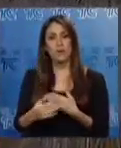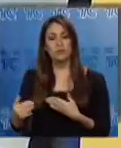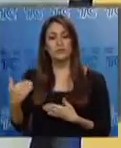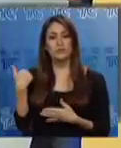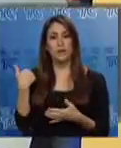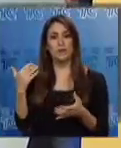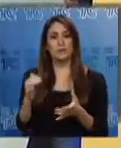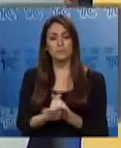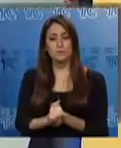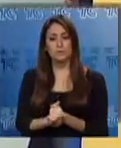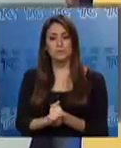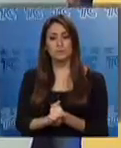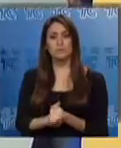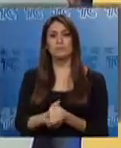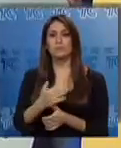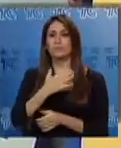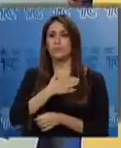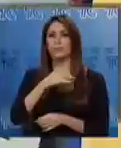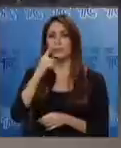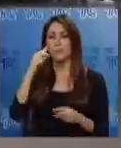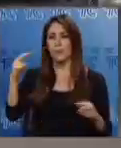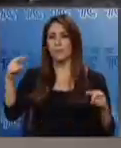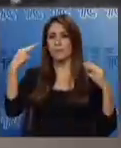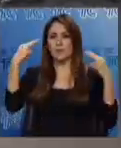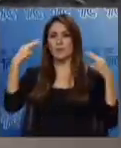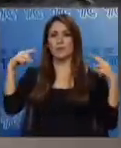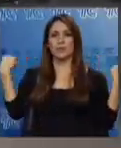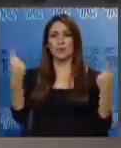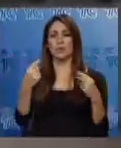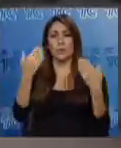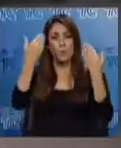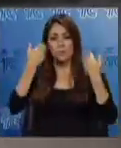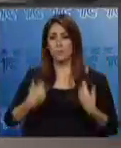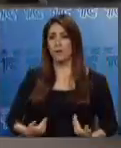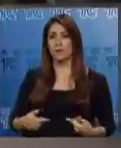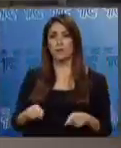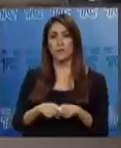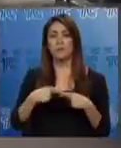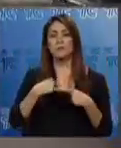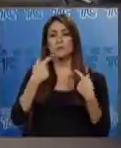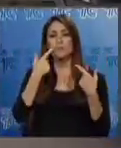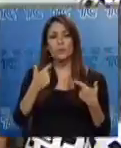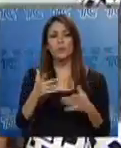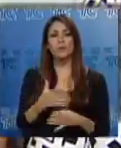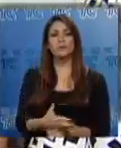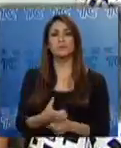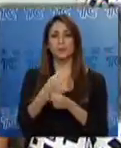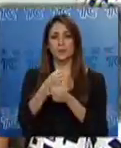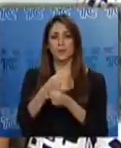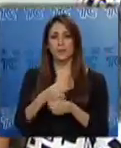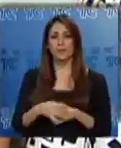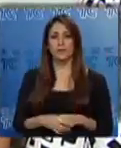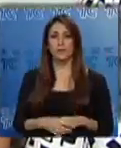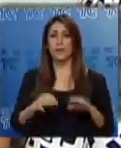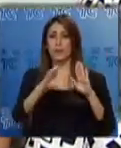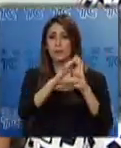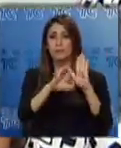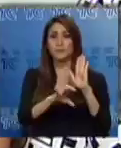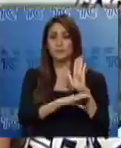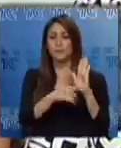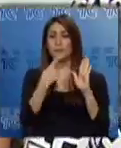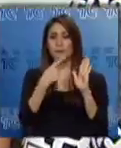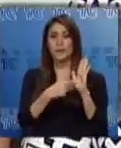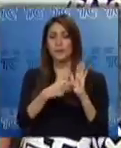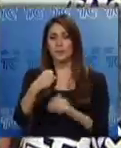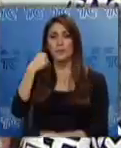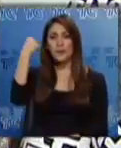uniformados pidieron no se los mire como agresores sino como seres humanos que velan por la Seguridad Ciudadana dentro de la Constitución nos da el derecho